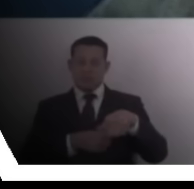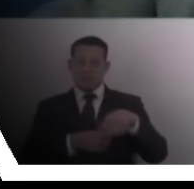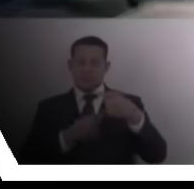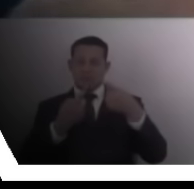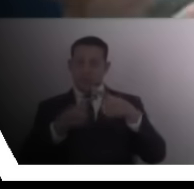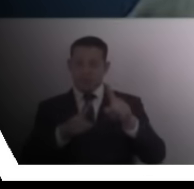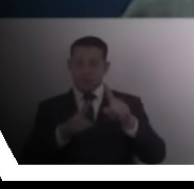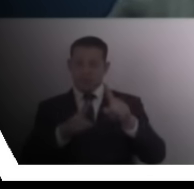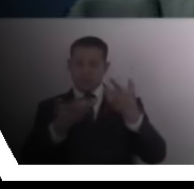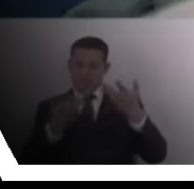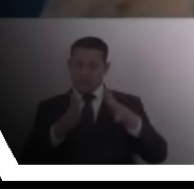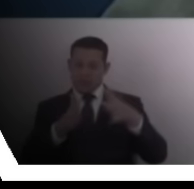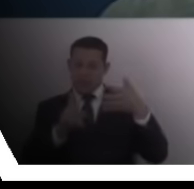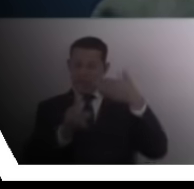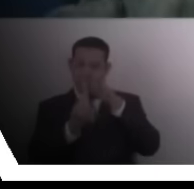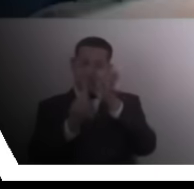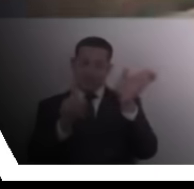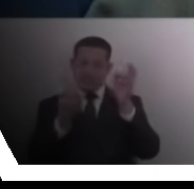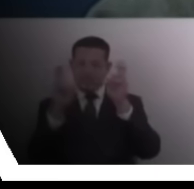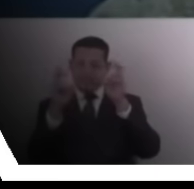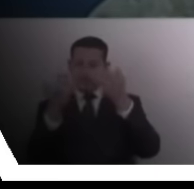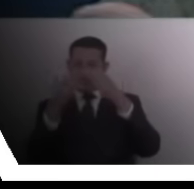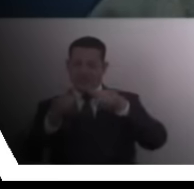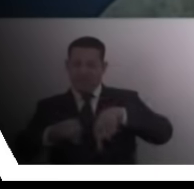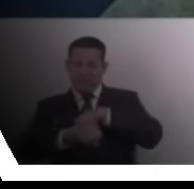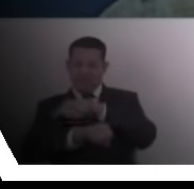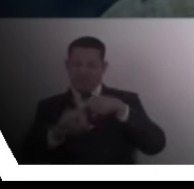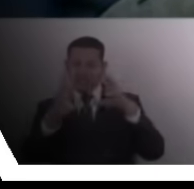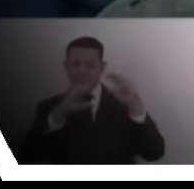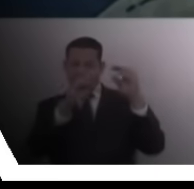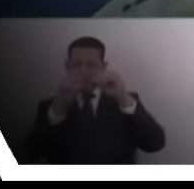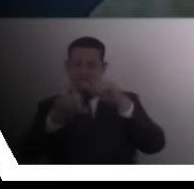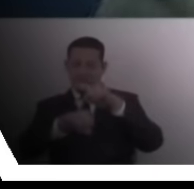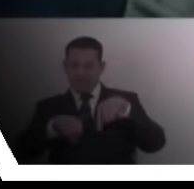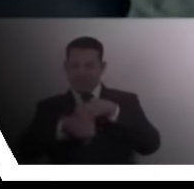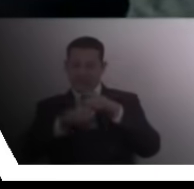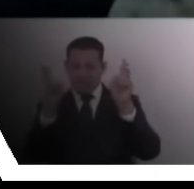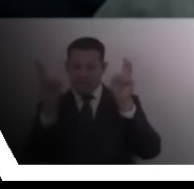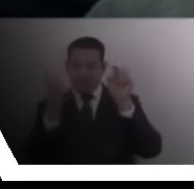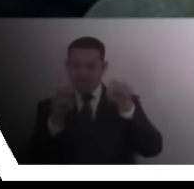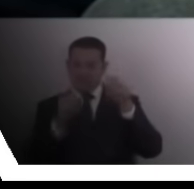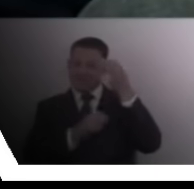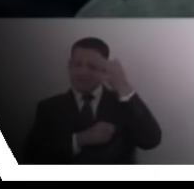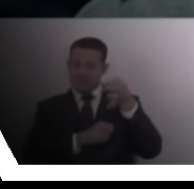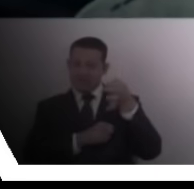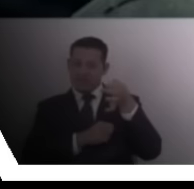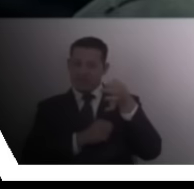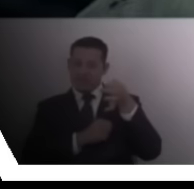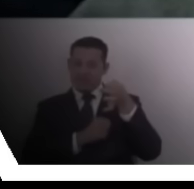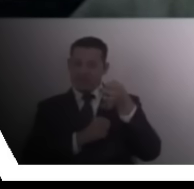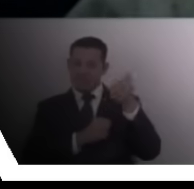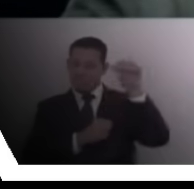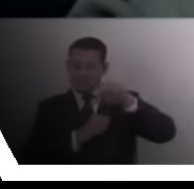Pero ya cuando esto se distorsiona y ya se pasan horas hablando del tema y dando sermones y mensajes, ahí sí yo creo que hay una mala